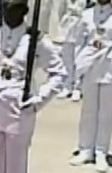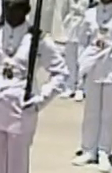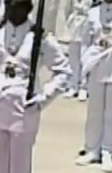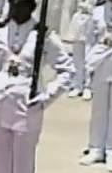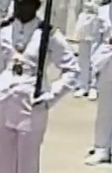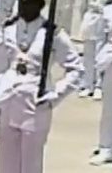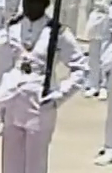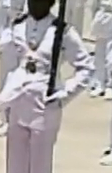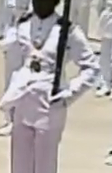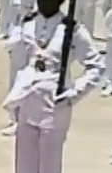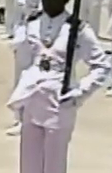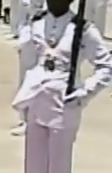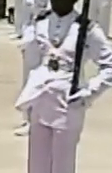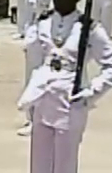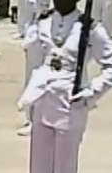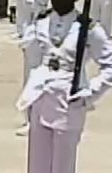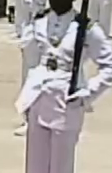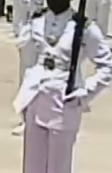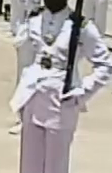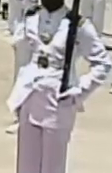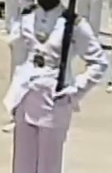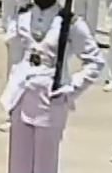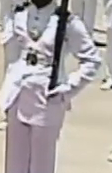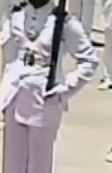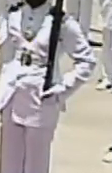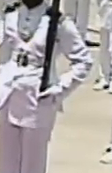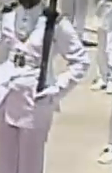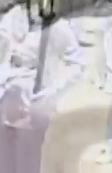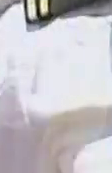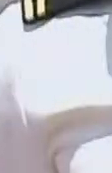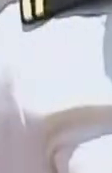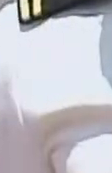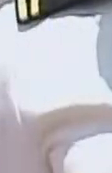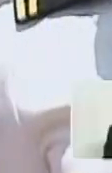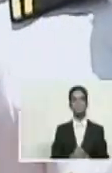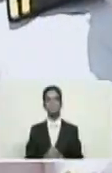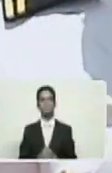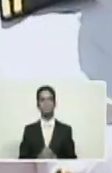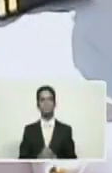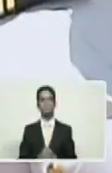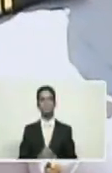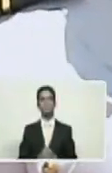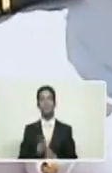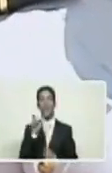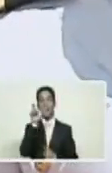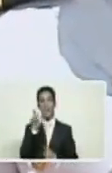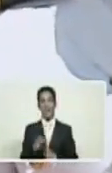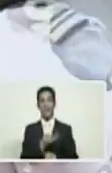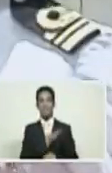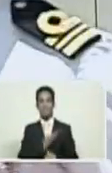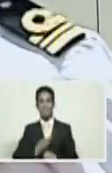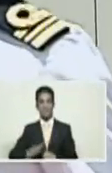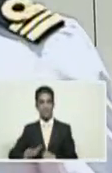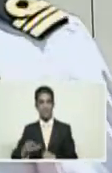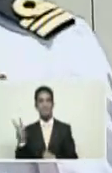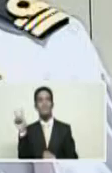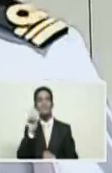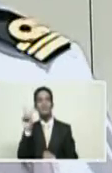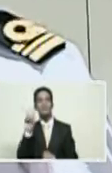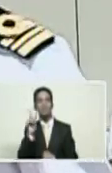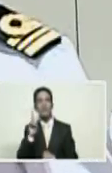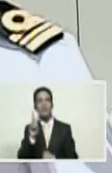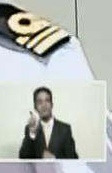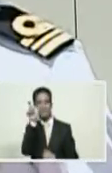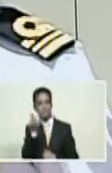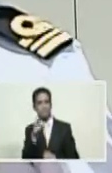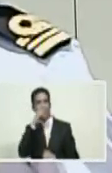Transmitimos desde el Aeropuerto Internacional de Maiquetía, Simón Bolívar. El presidente de la República Bolivariana de Venezuela, Nicolás